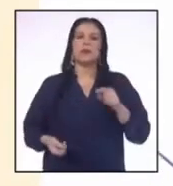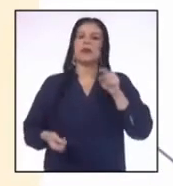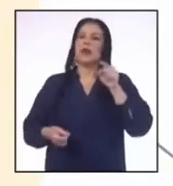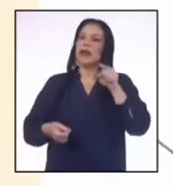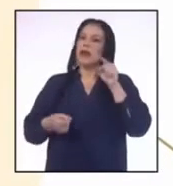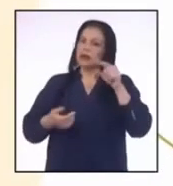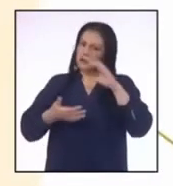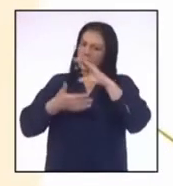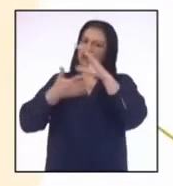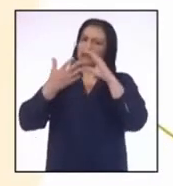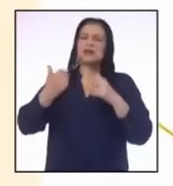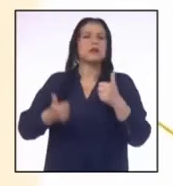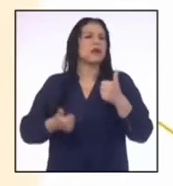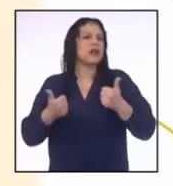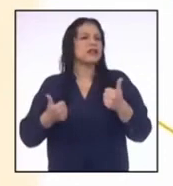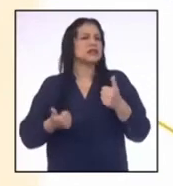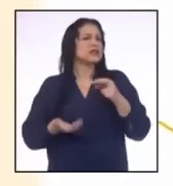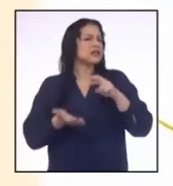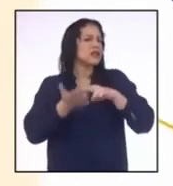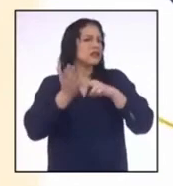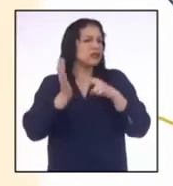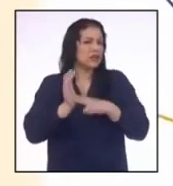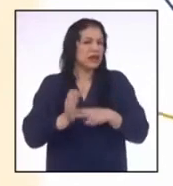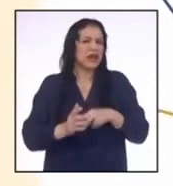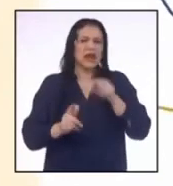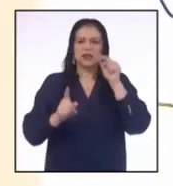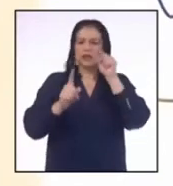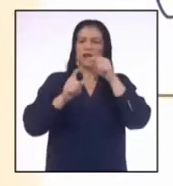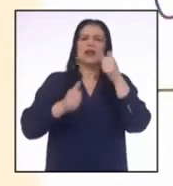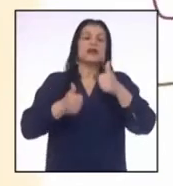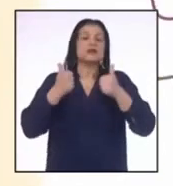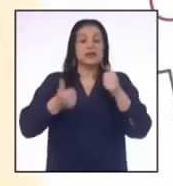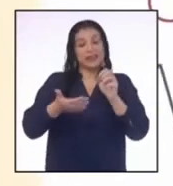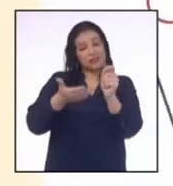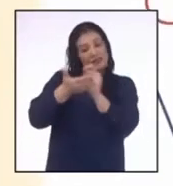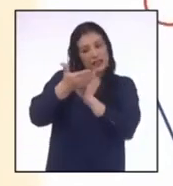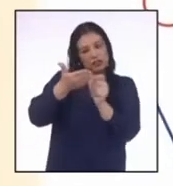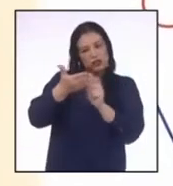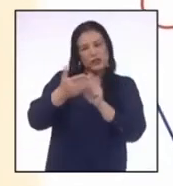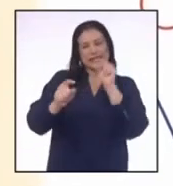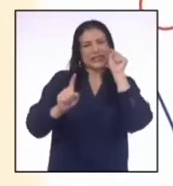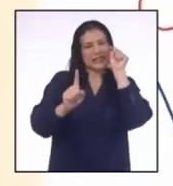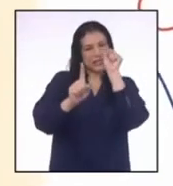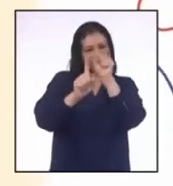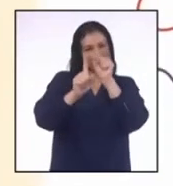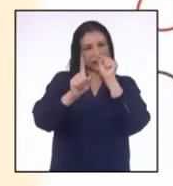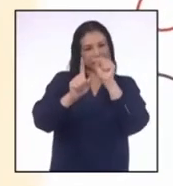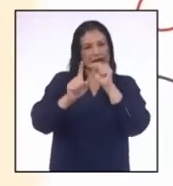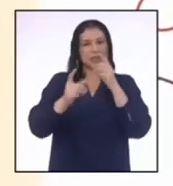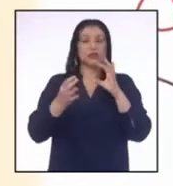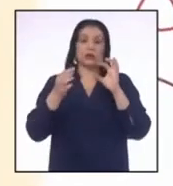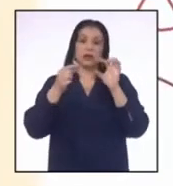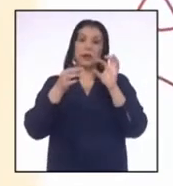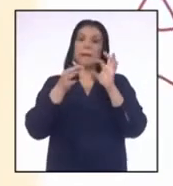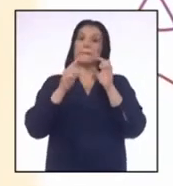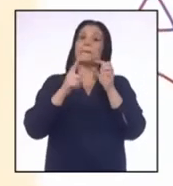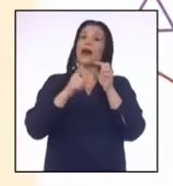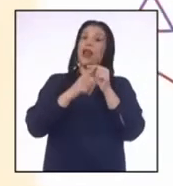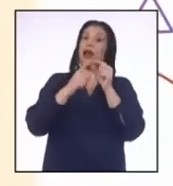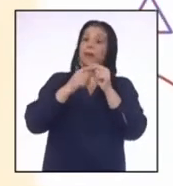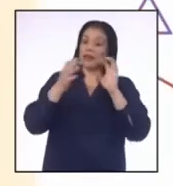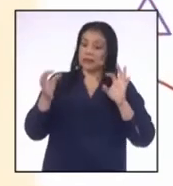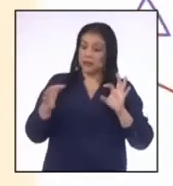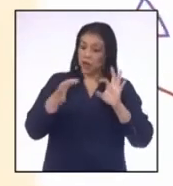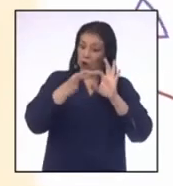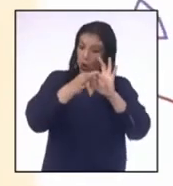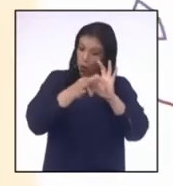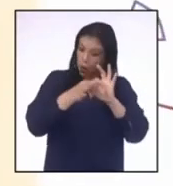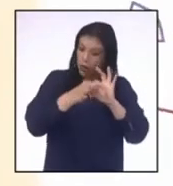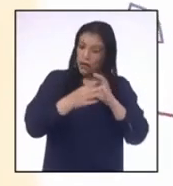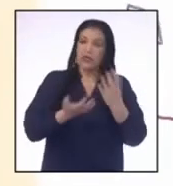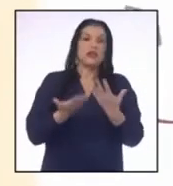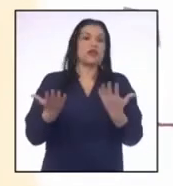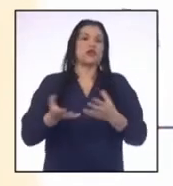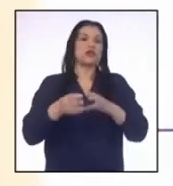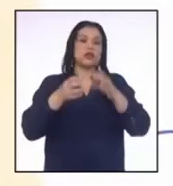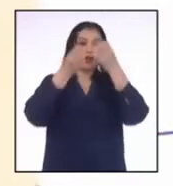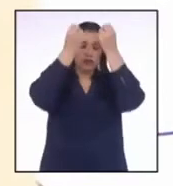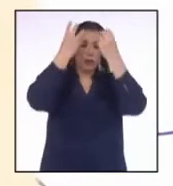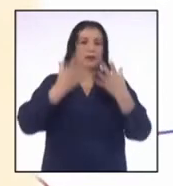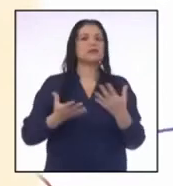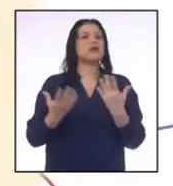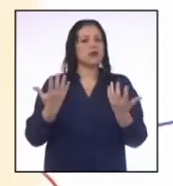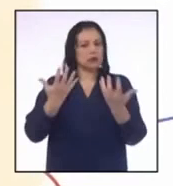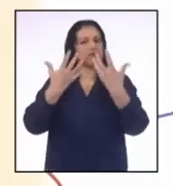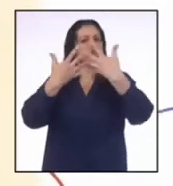Este criterio se refiere si el texto hace uso preciso de conectores y referentes que aseguran la